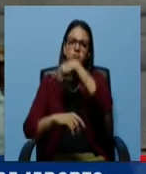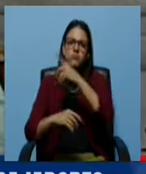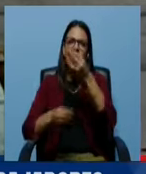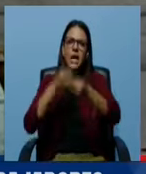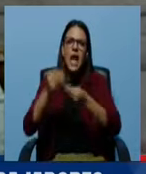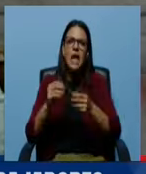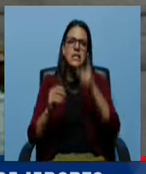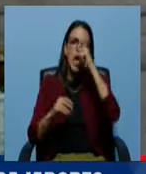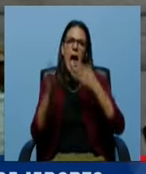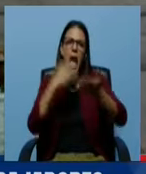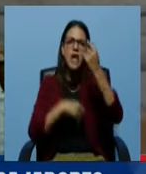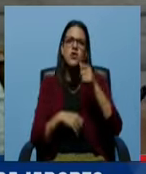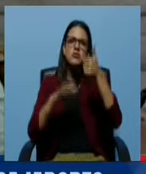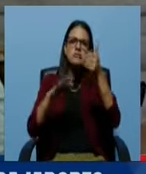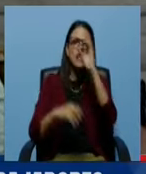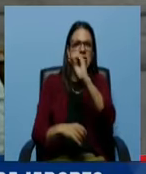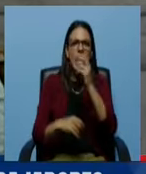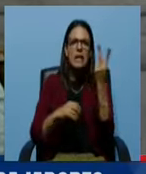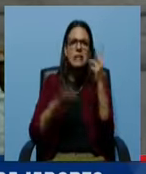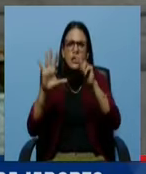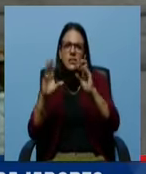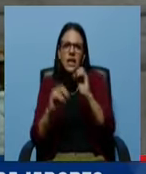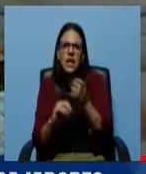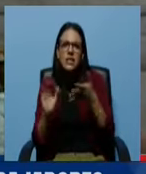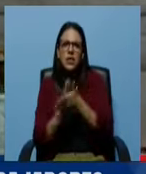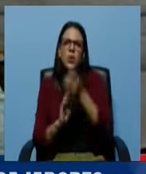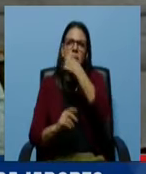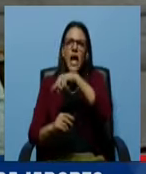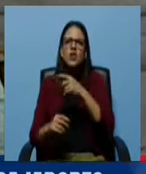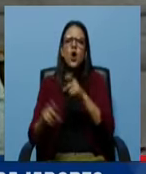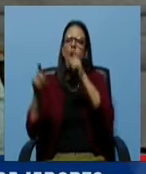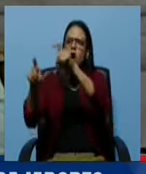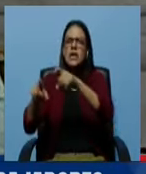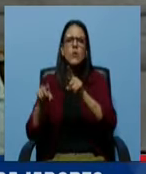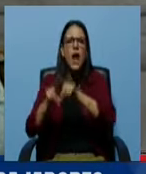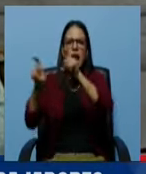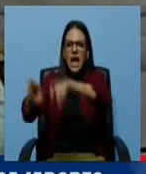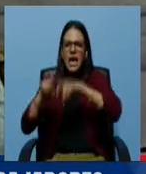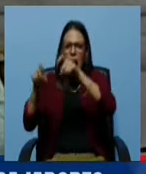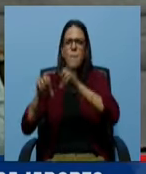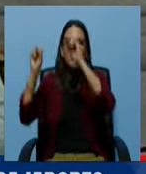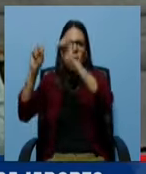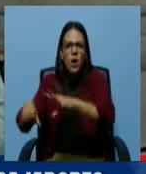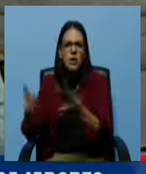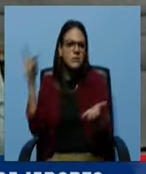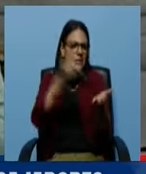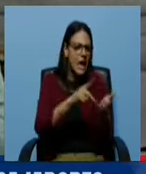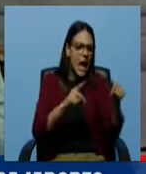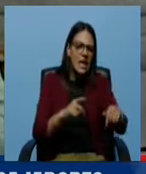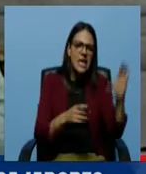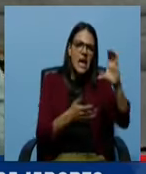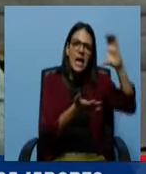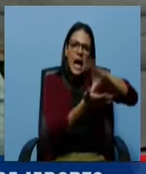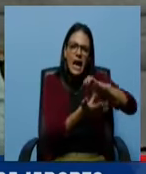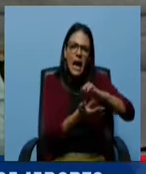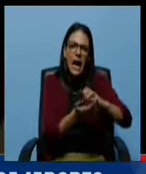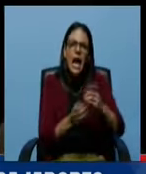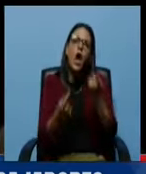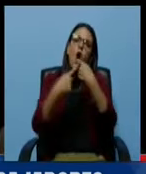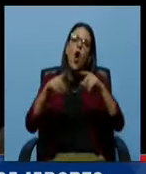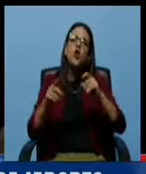años 60, 70? Si venir del campo a la ciudad o de la ciudad al campo, ¿se acuerdan? Pero para otras formas de